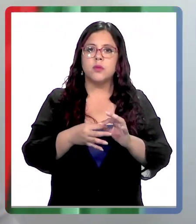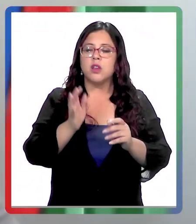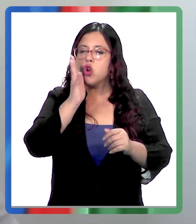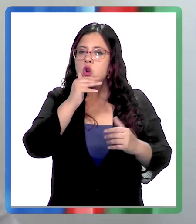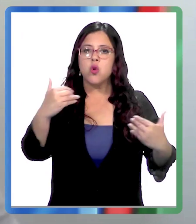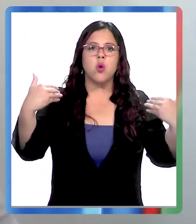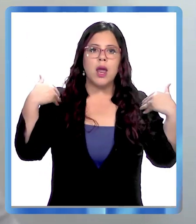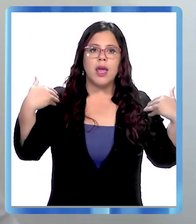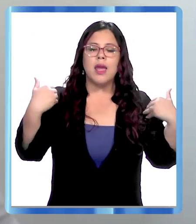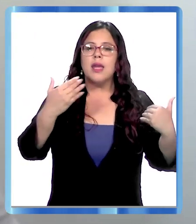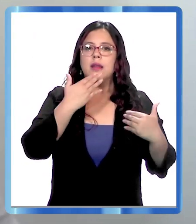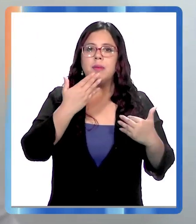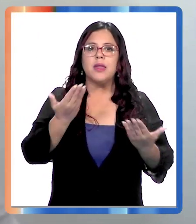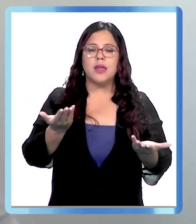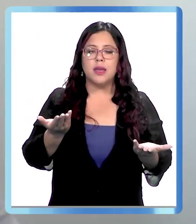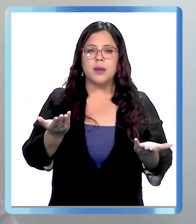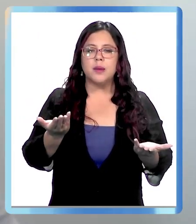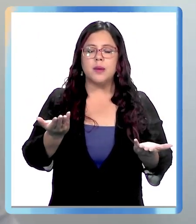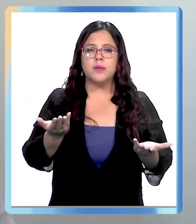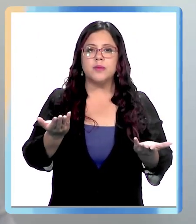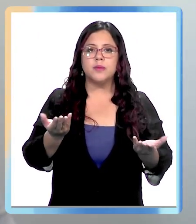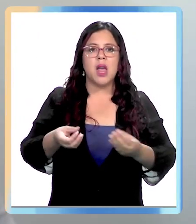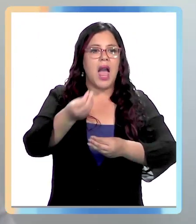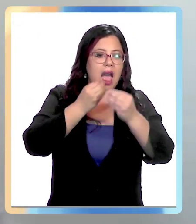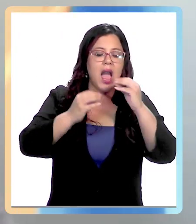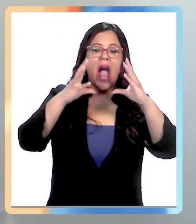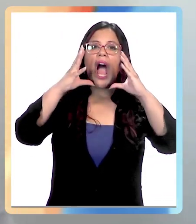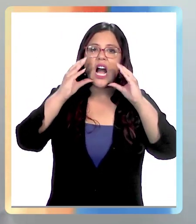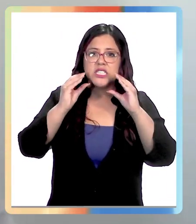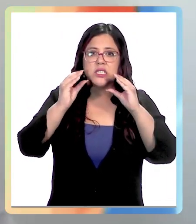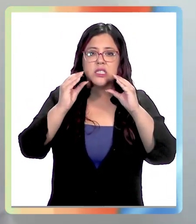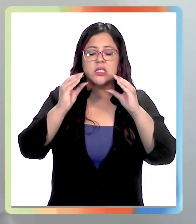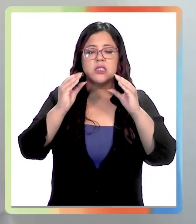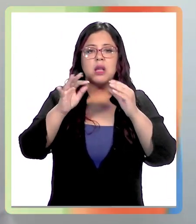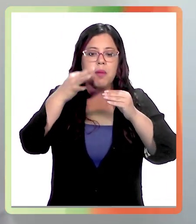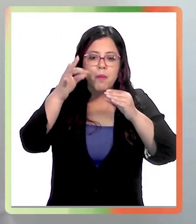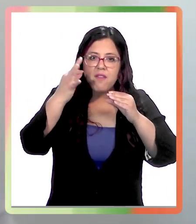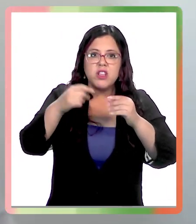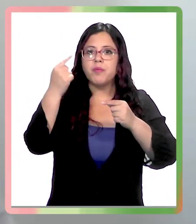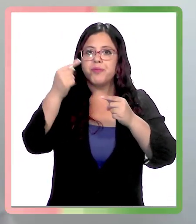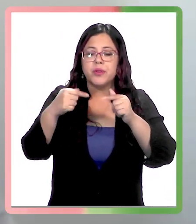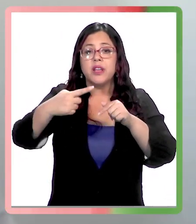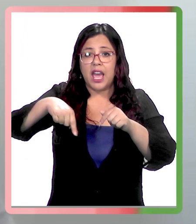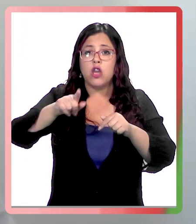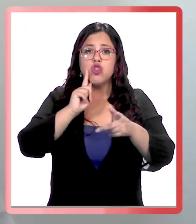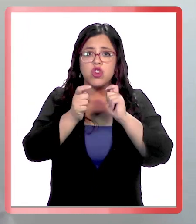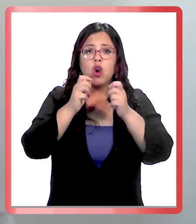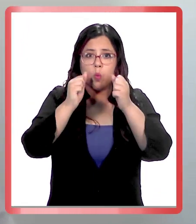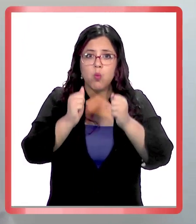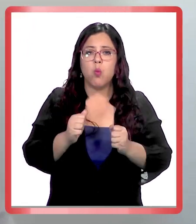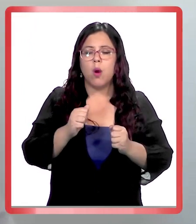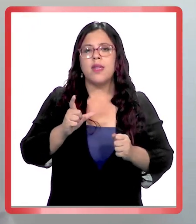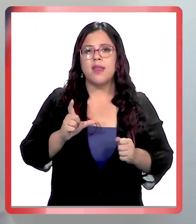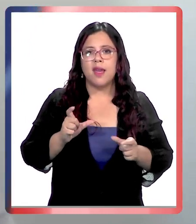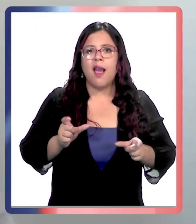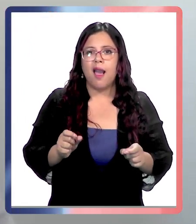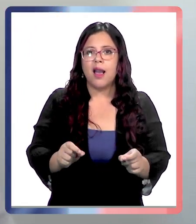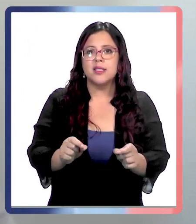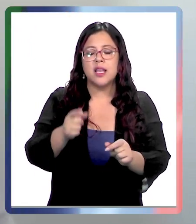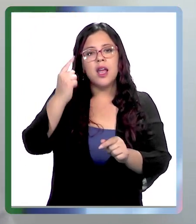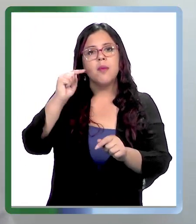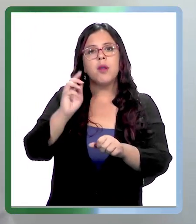es otro factor de riesgo modificable para el cáncer colorectal. Aquellos